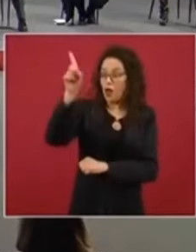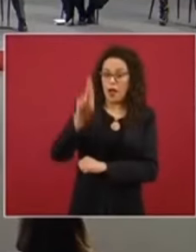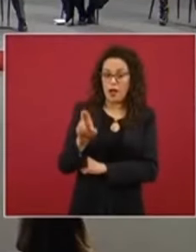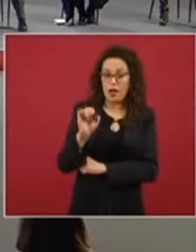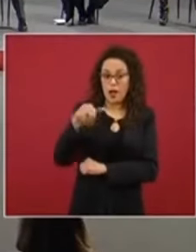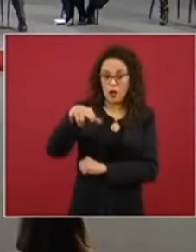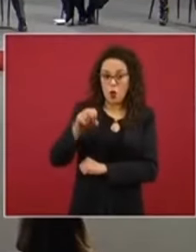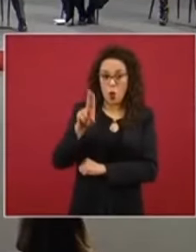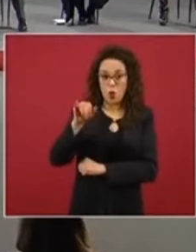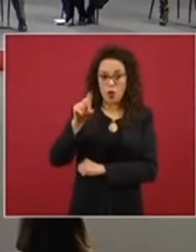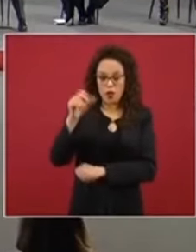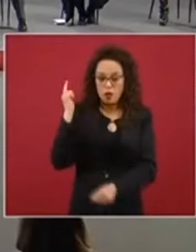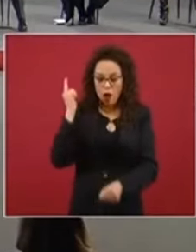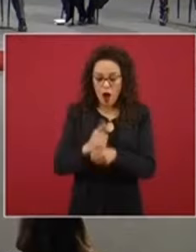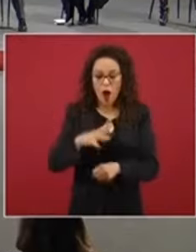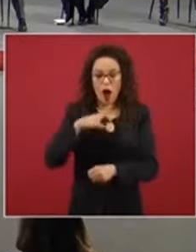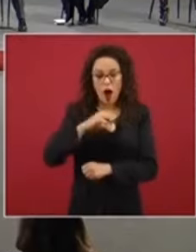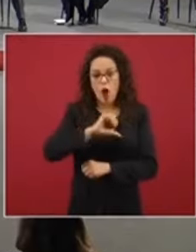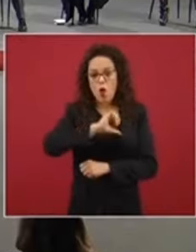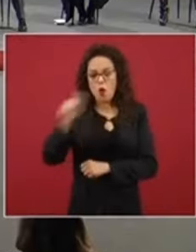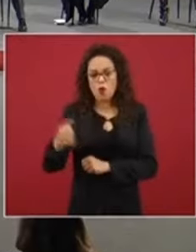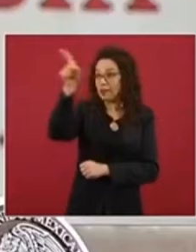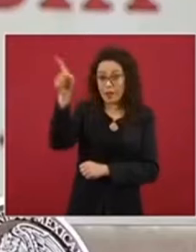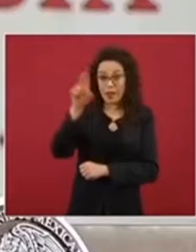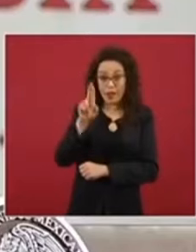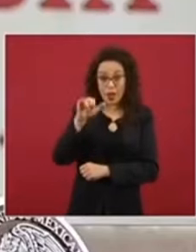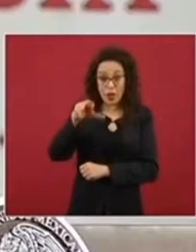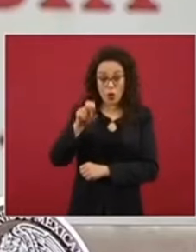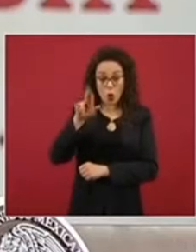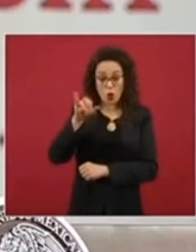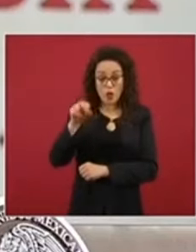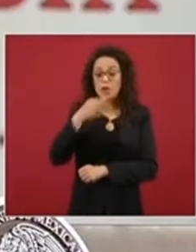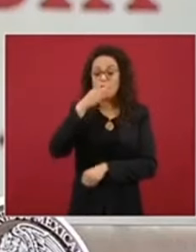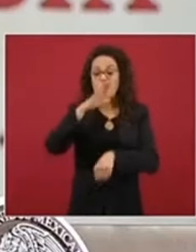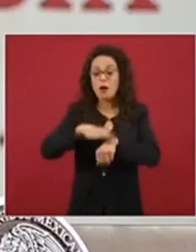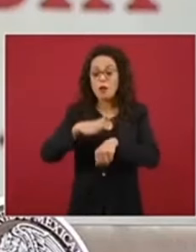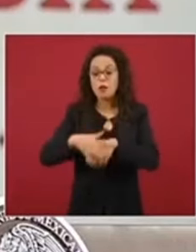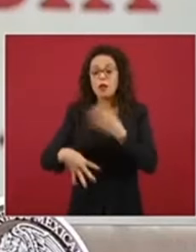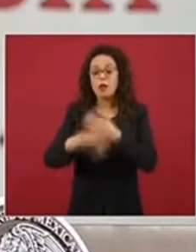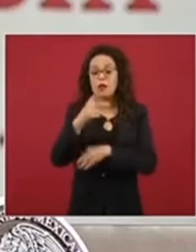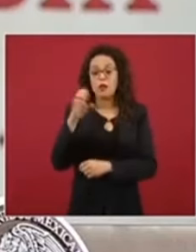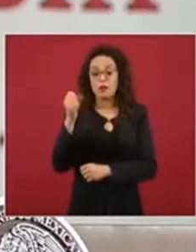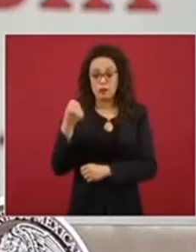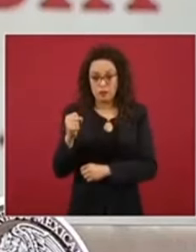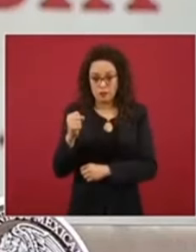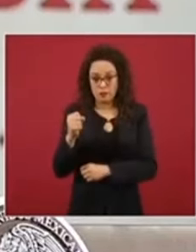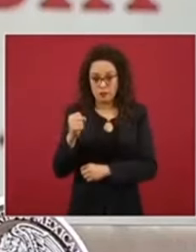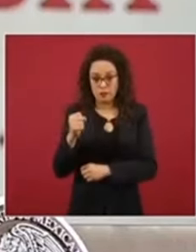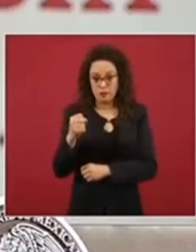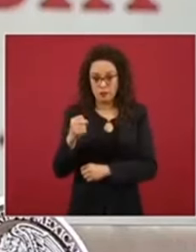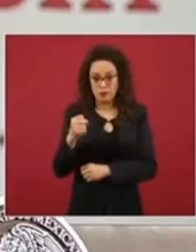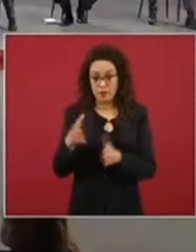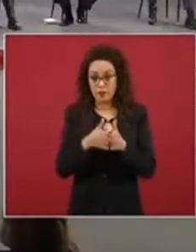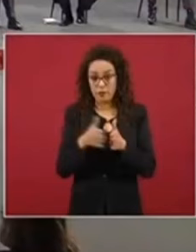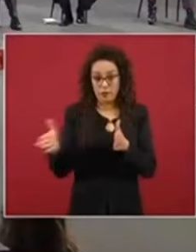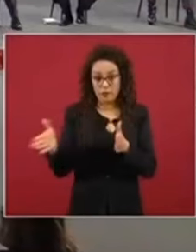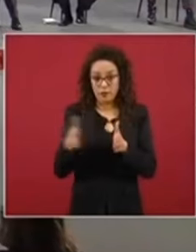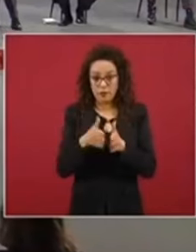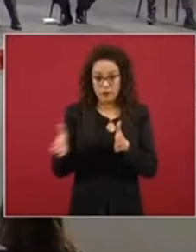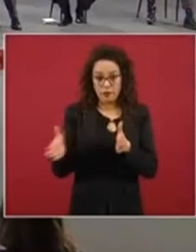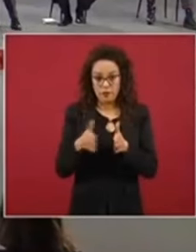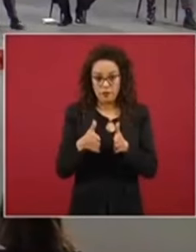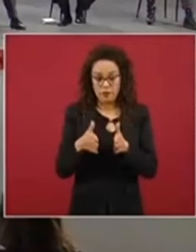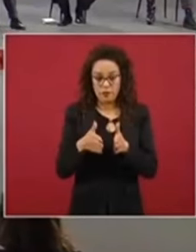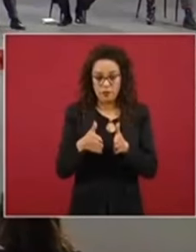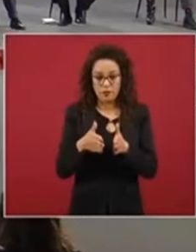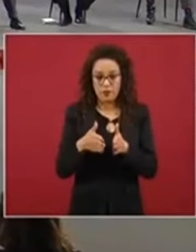que hay casos de esta mutación desde septiembre, por lo que es probable que ya circule en varios países, y aseguró que aunque la nueva variable podría ser hasta